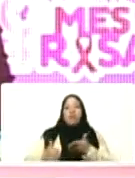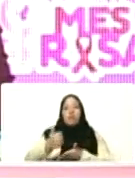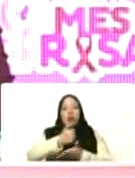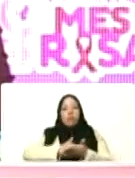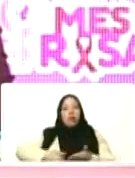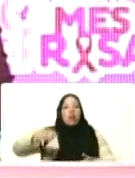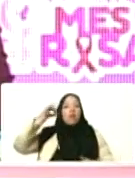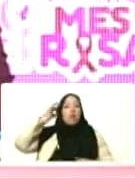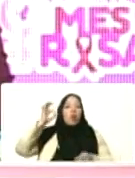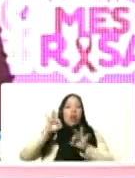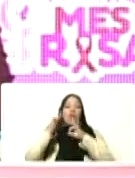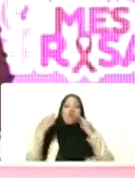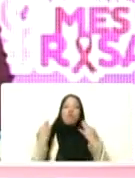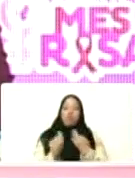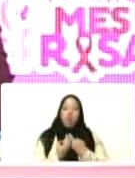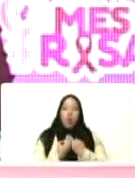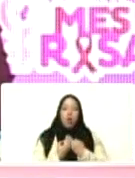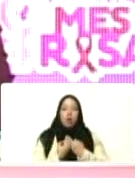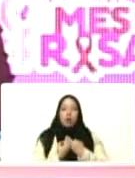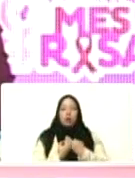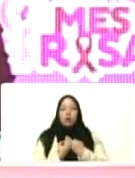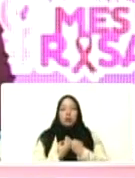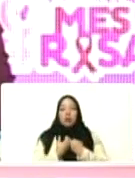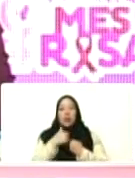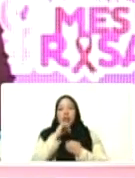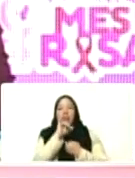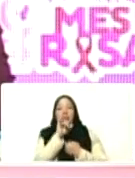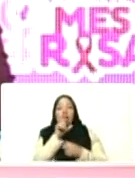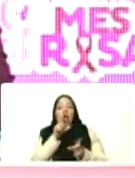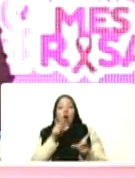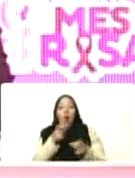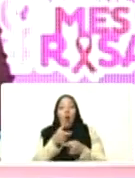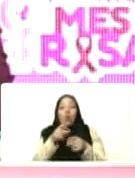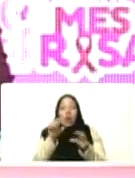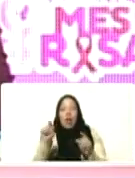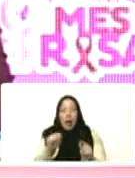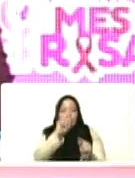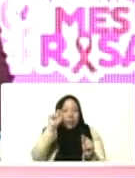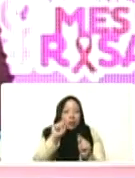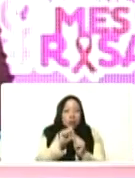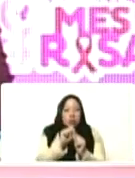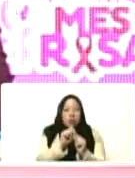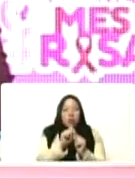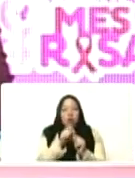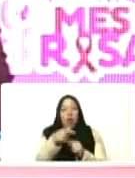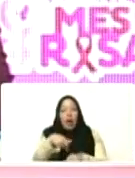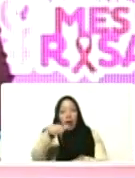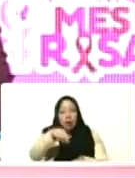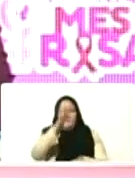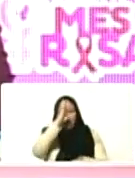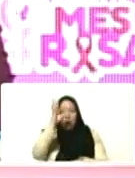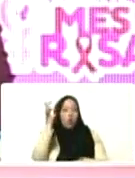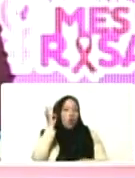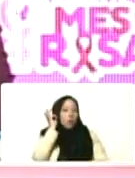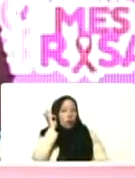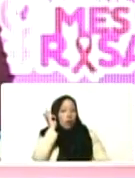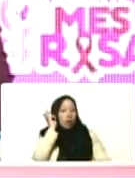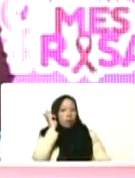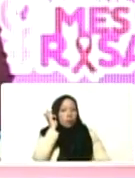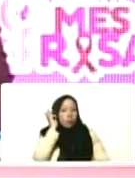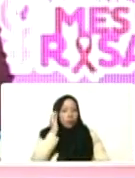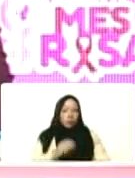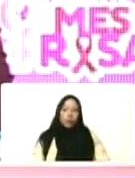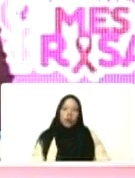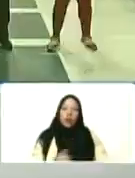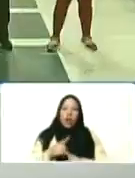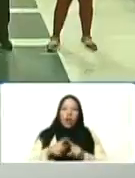farmacia Farmamujer Oncológica, acá en la sede de Banmujer. Allá está